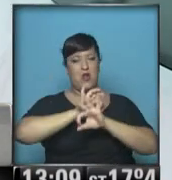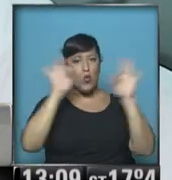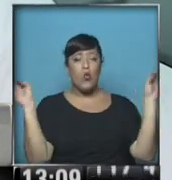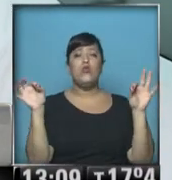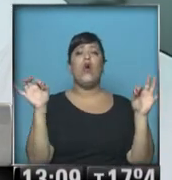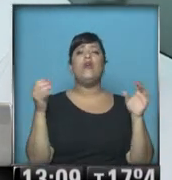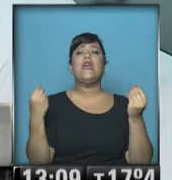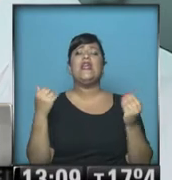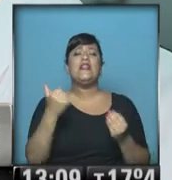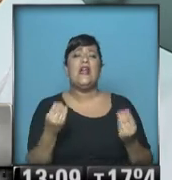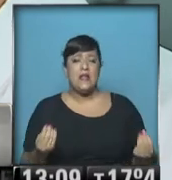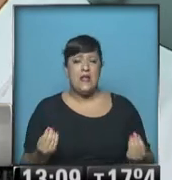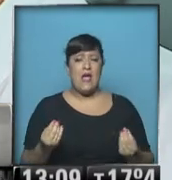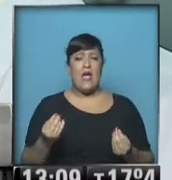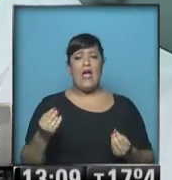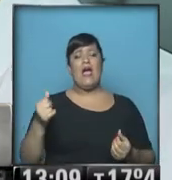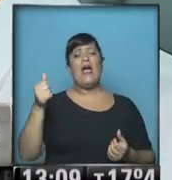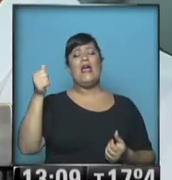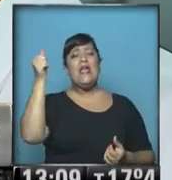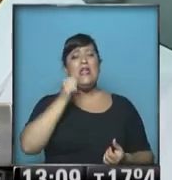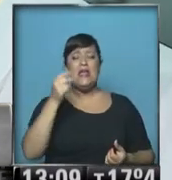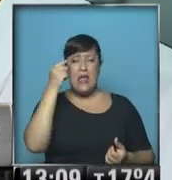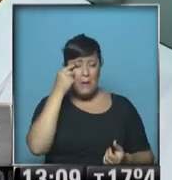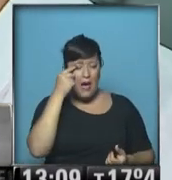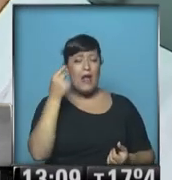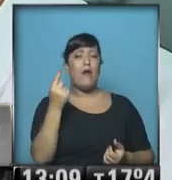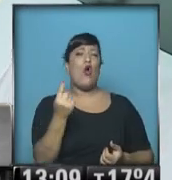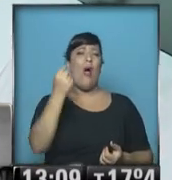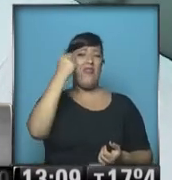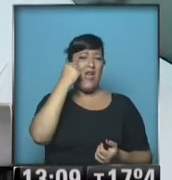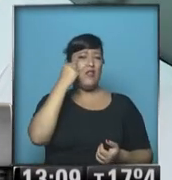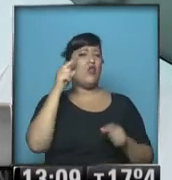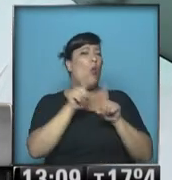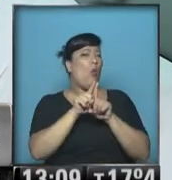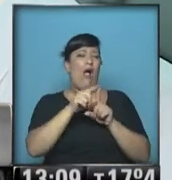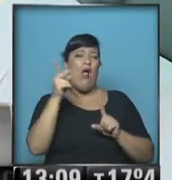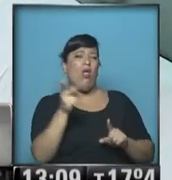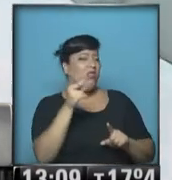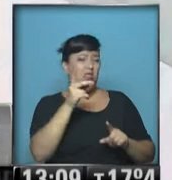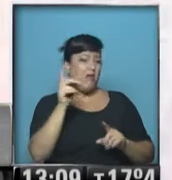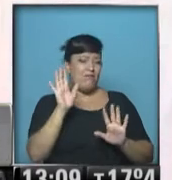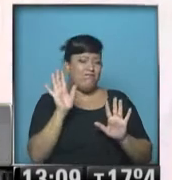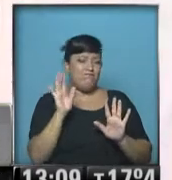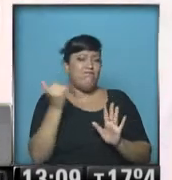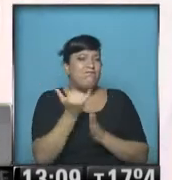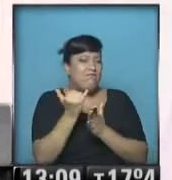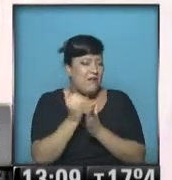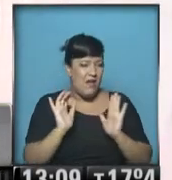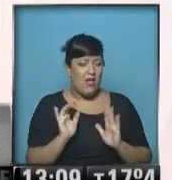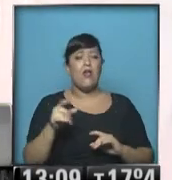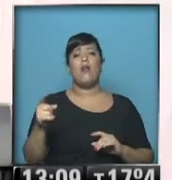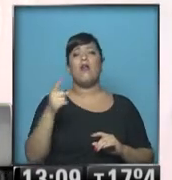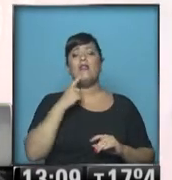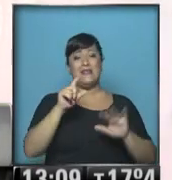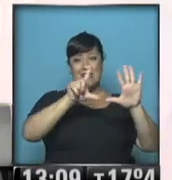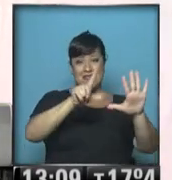presentaban? Heridas de párpado, heridas de córnea, superficiales, sin gravedad. Me decía, son 7 menores